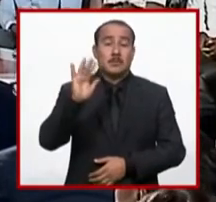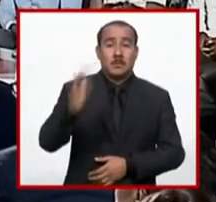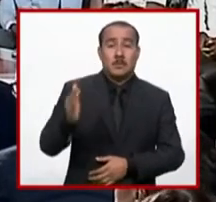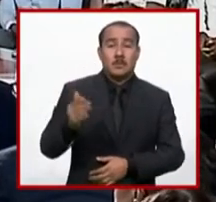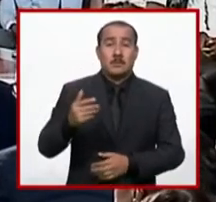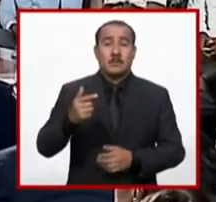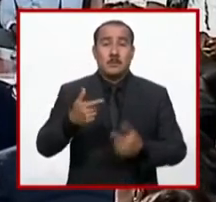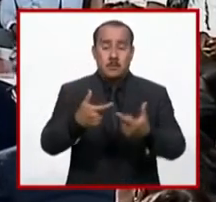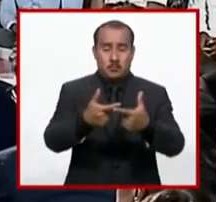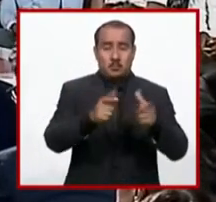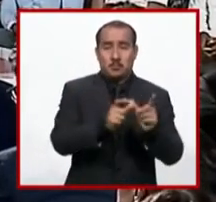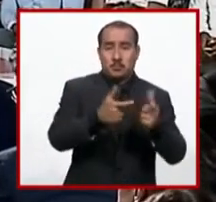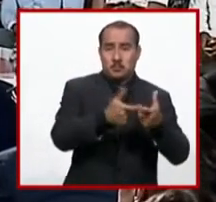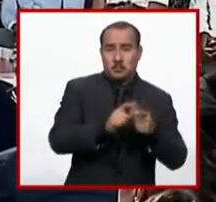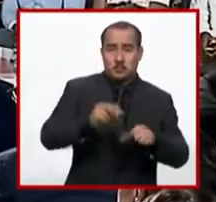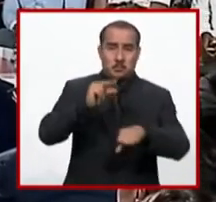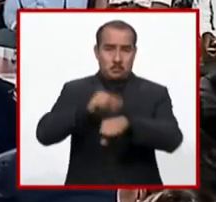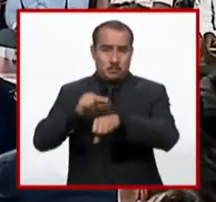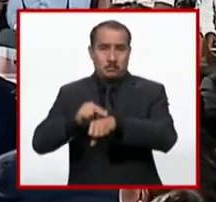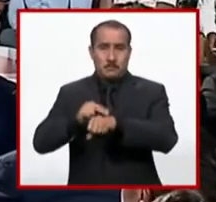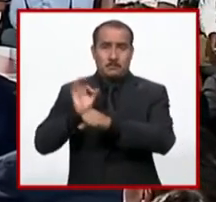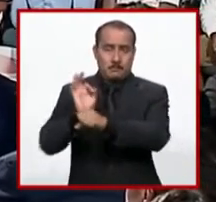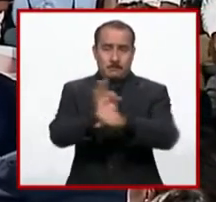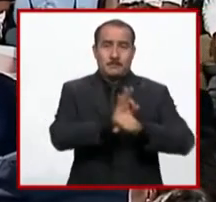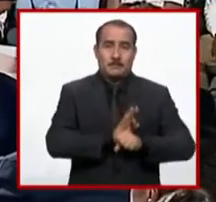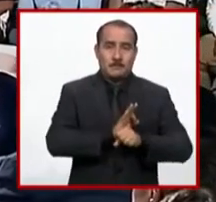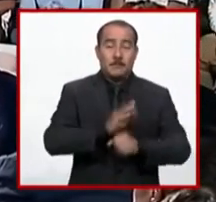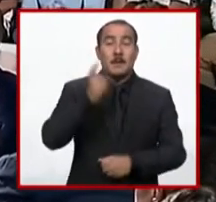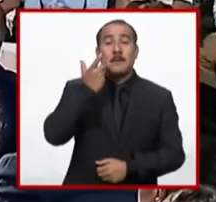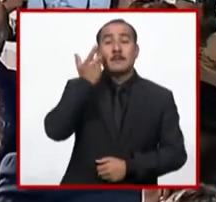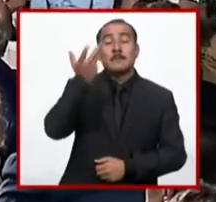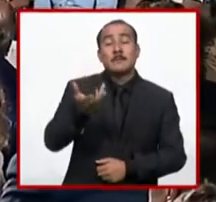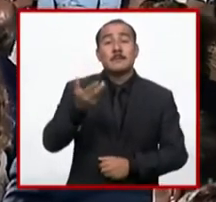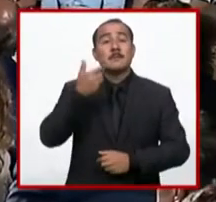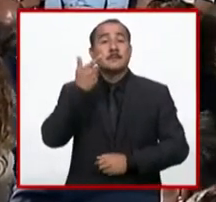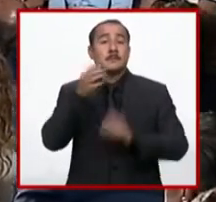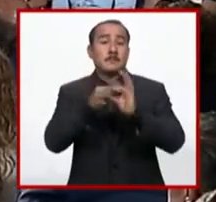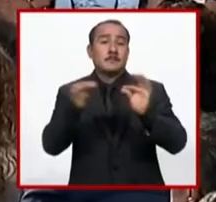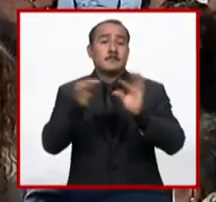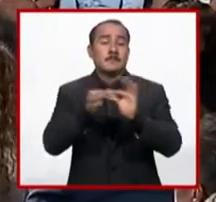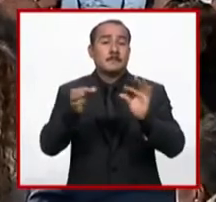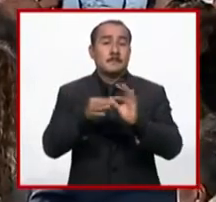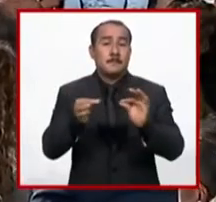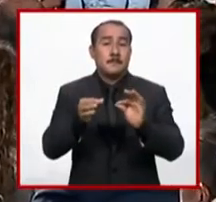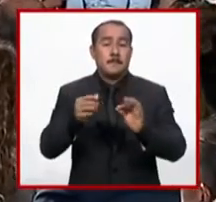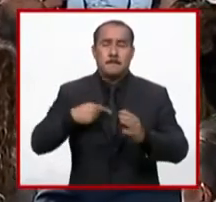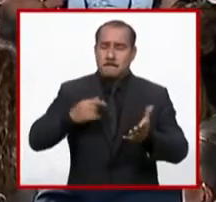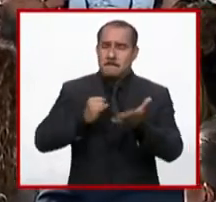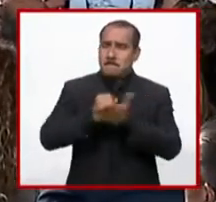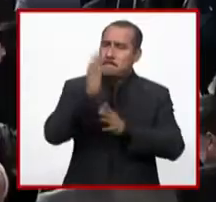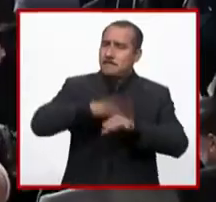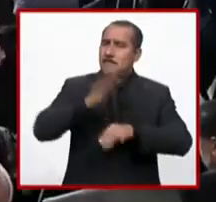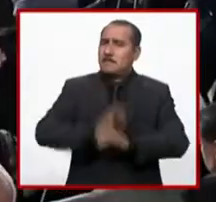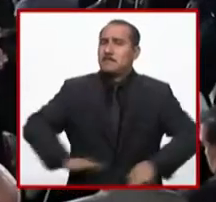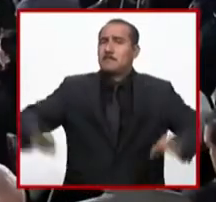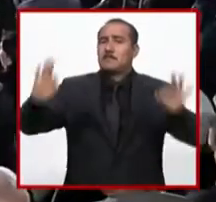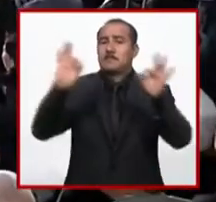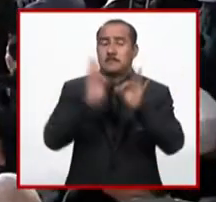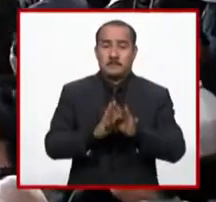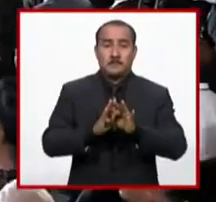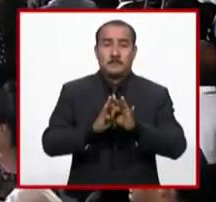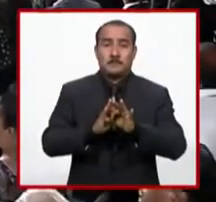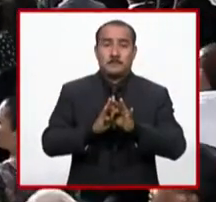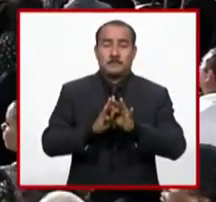150 unidades médicas. Quiero también compartirles que dimos el paso más relevante en